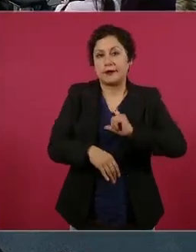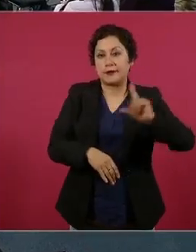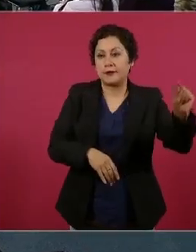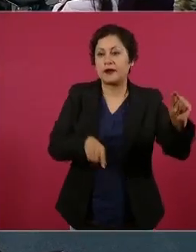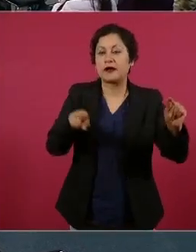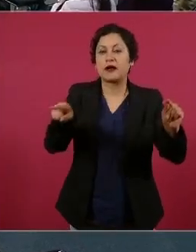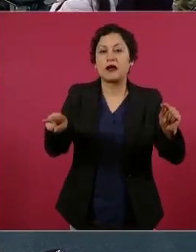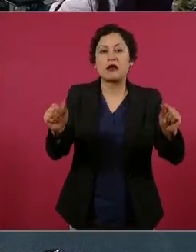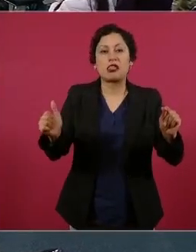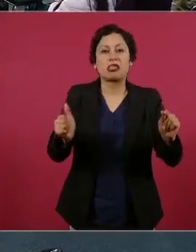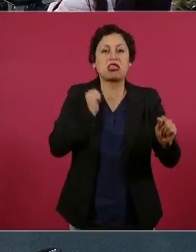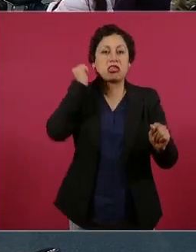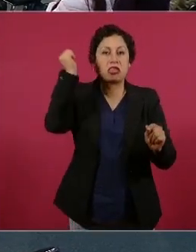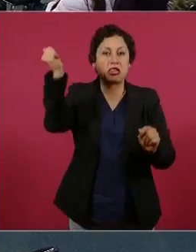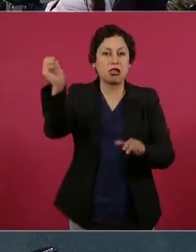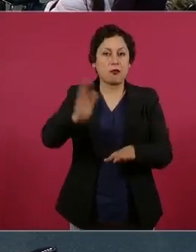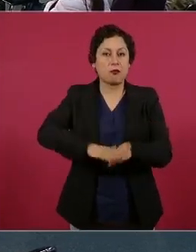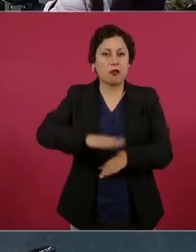recuperar sus fueros,